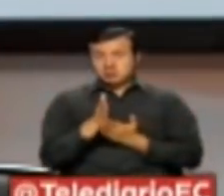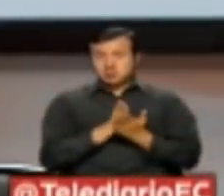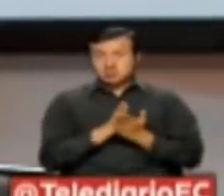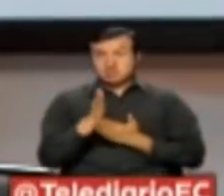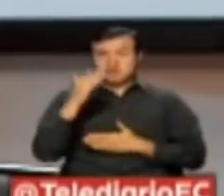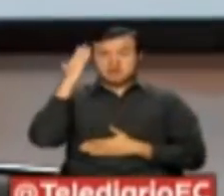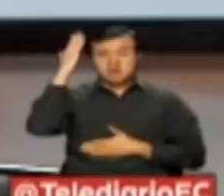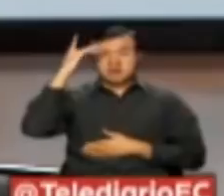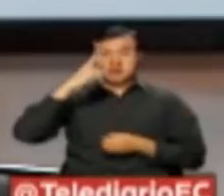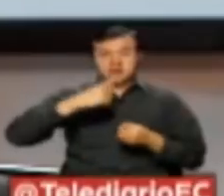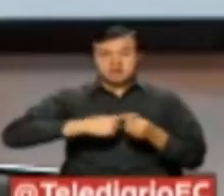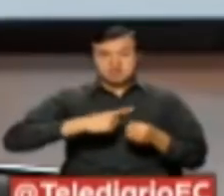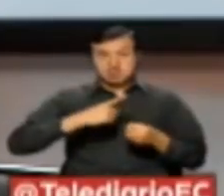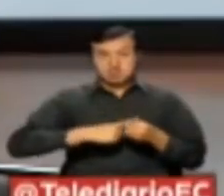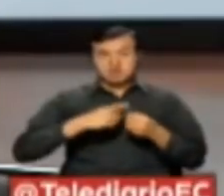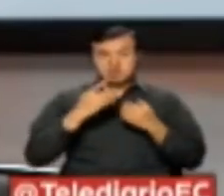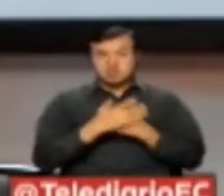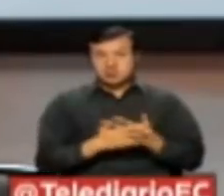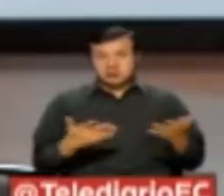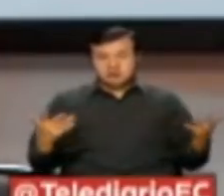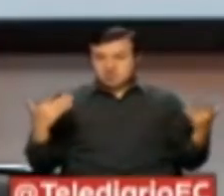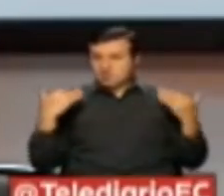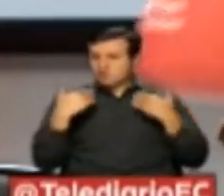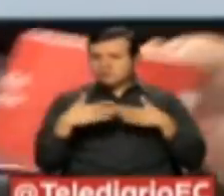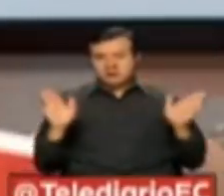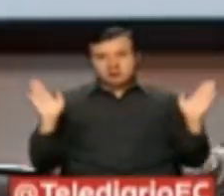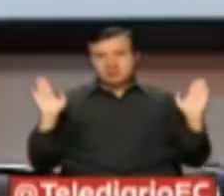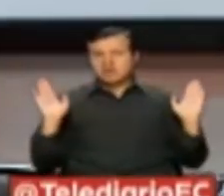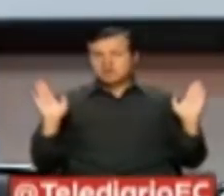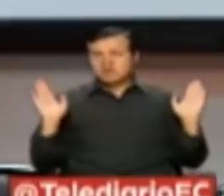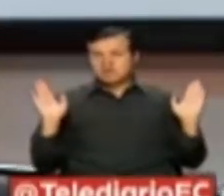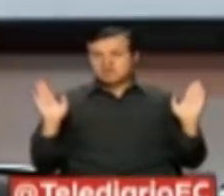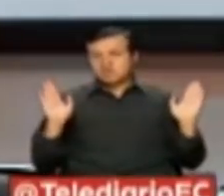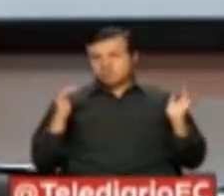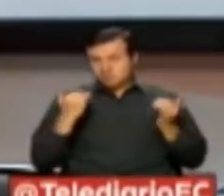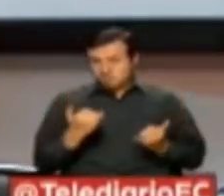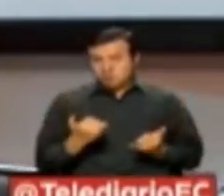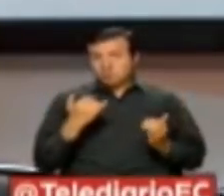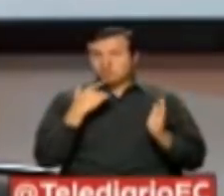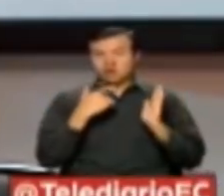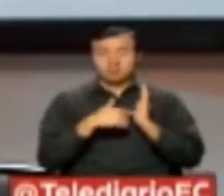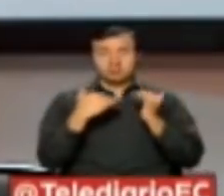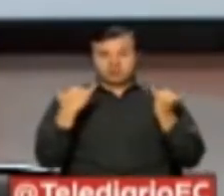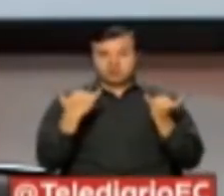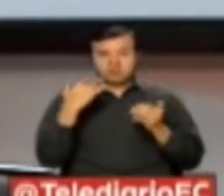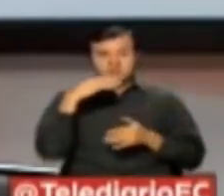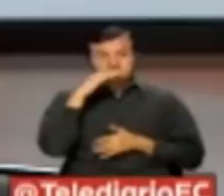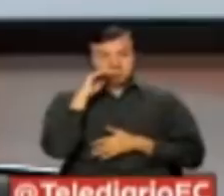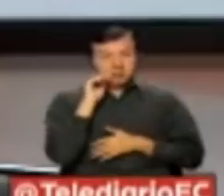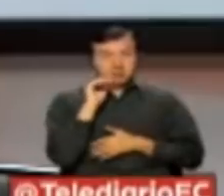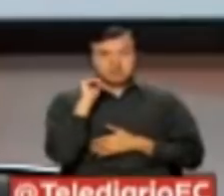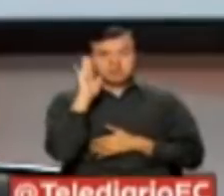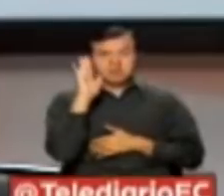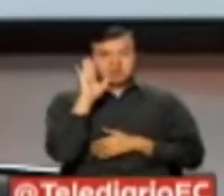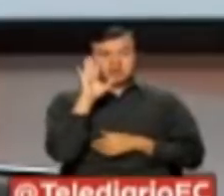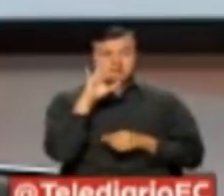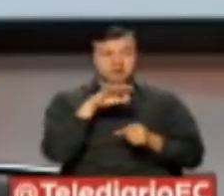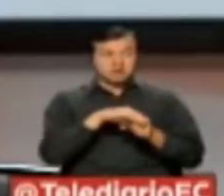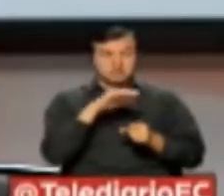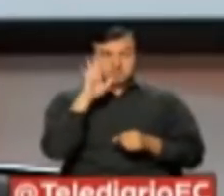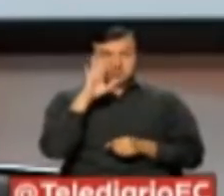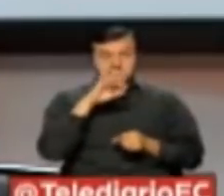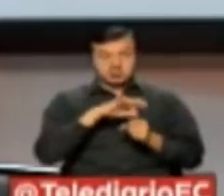alcaldía de quito está totalmente abierta es decir hoy día si bien paco moncayo tiene la mayor intención de